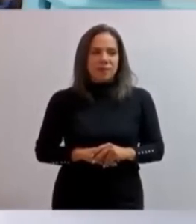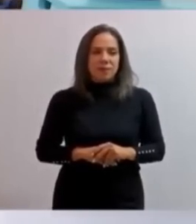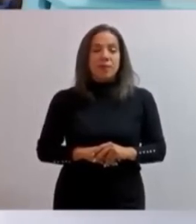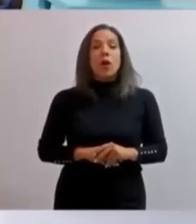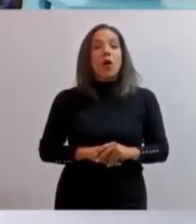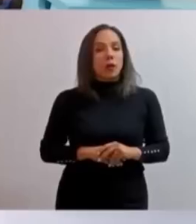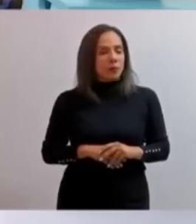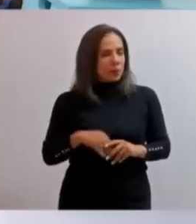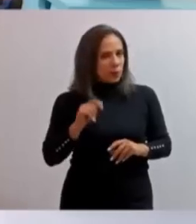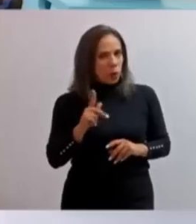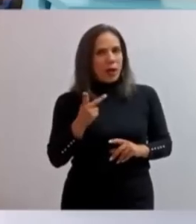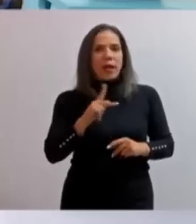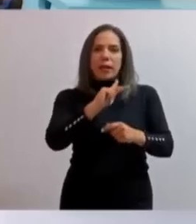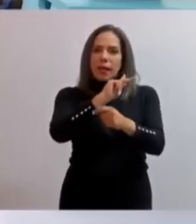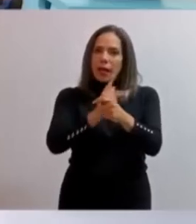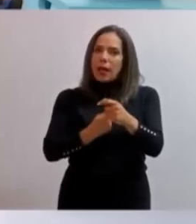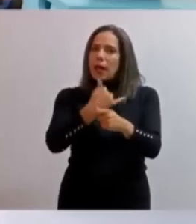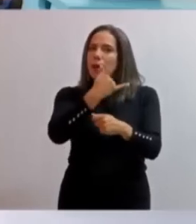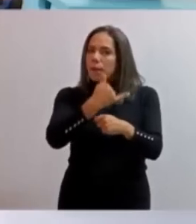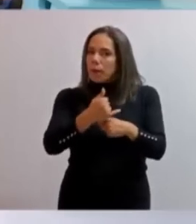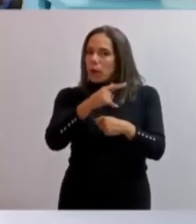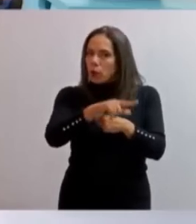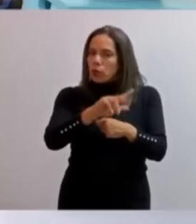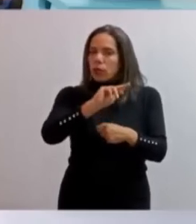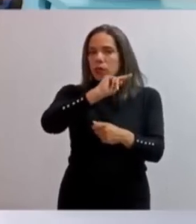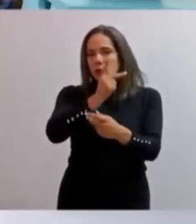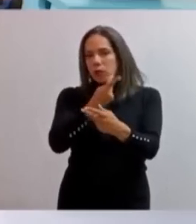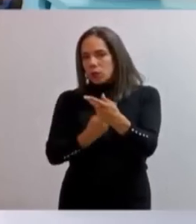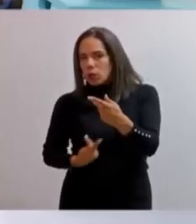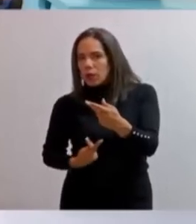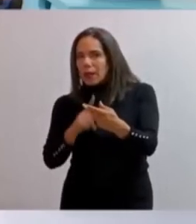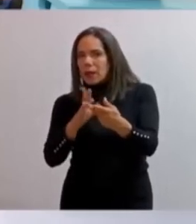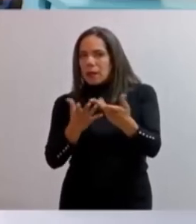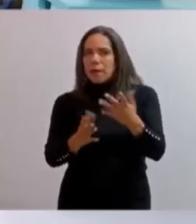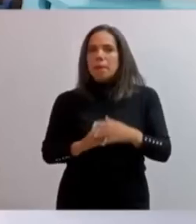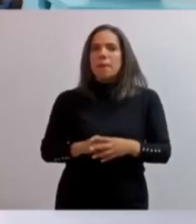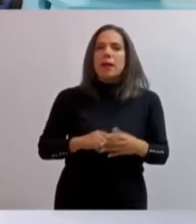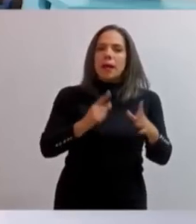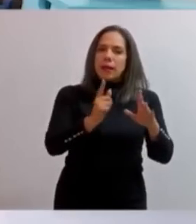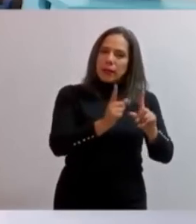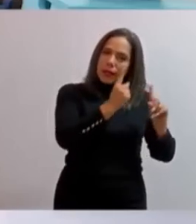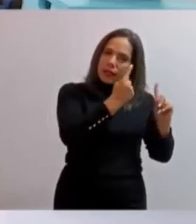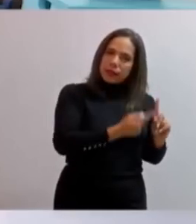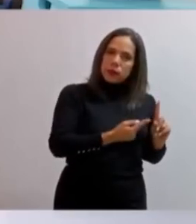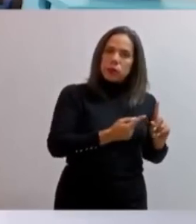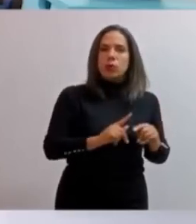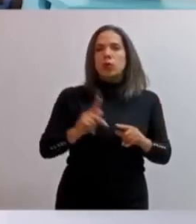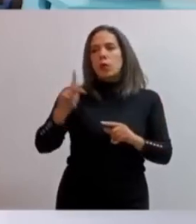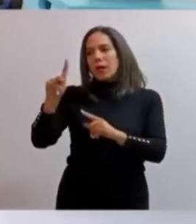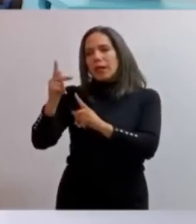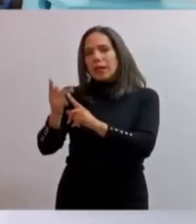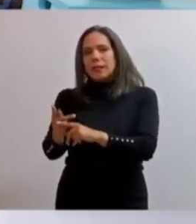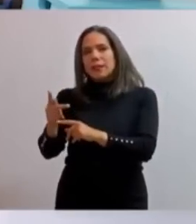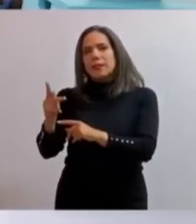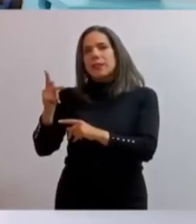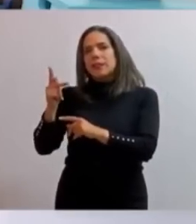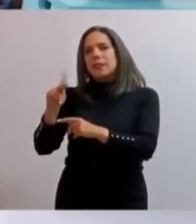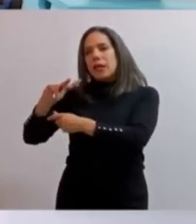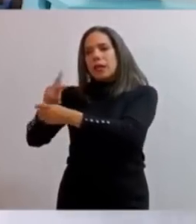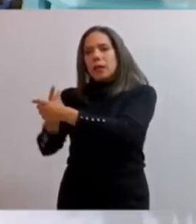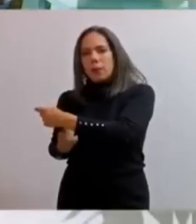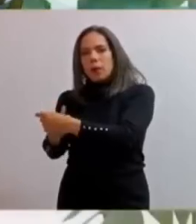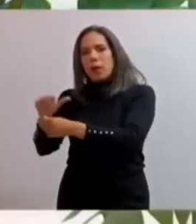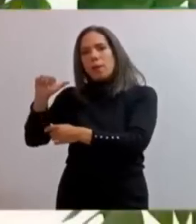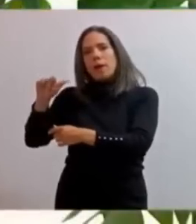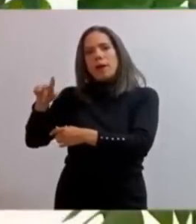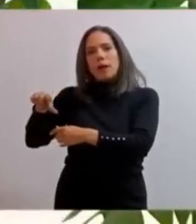De alguna manera, el proyecto del plan de estudios y el programa analítico. El programa analítico puede